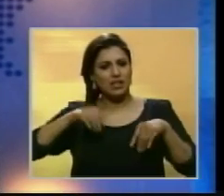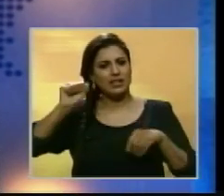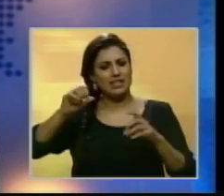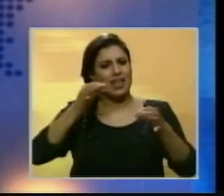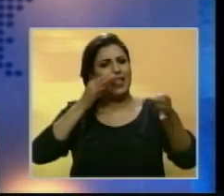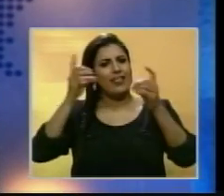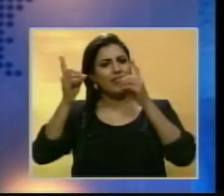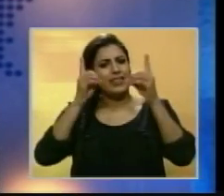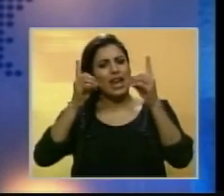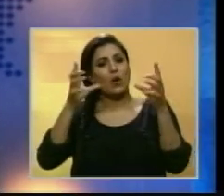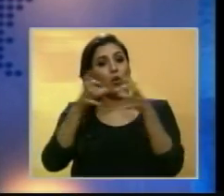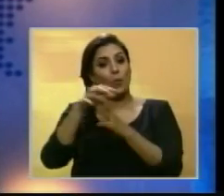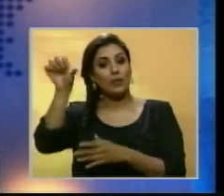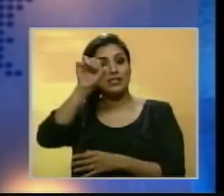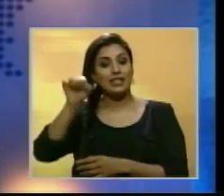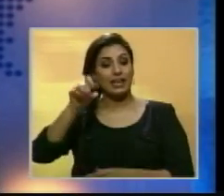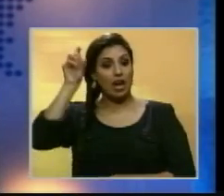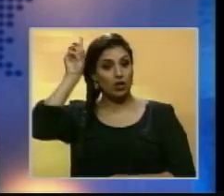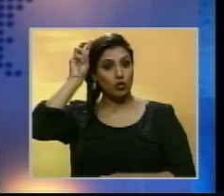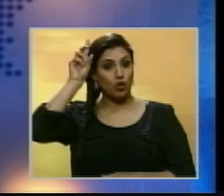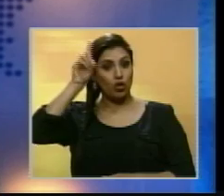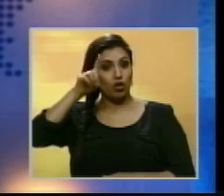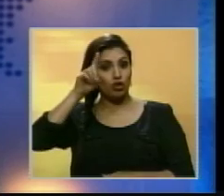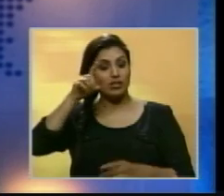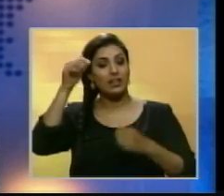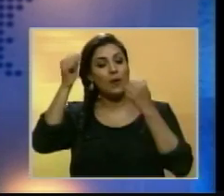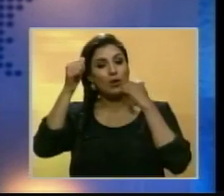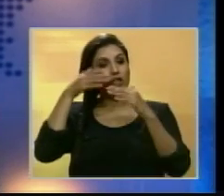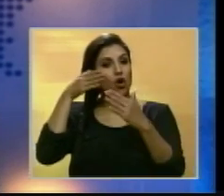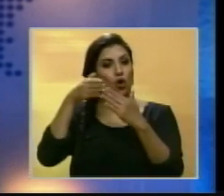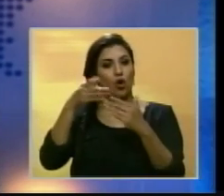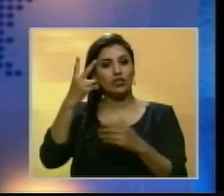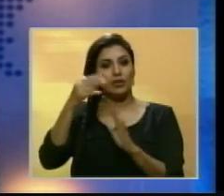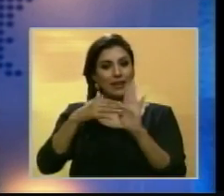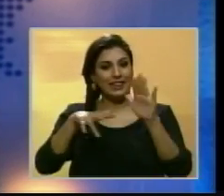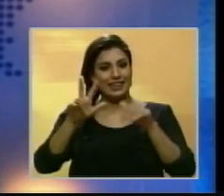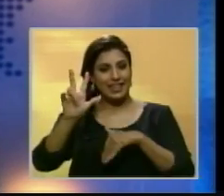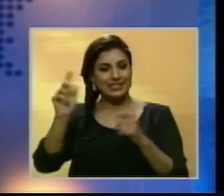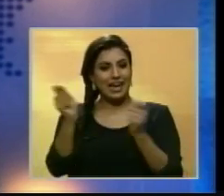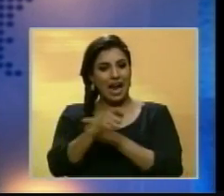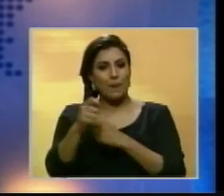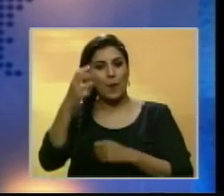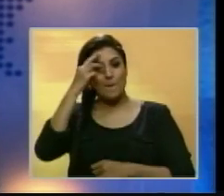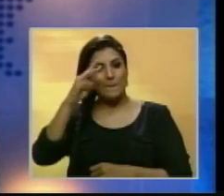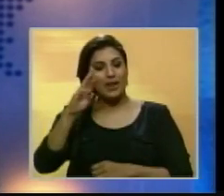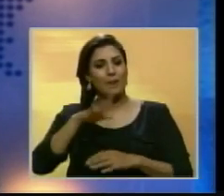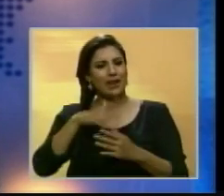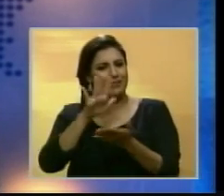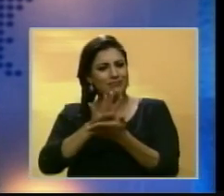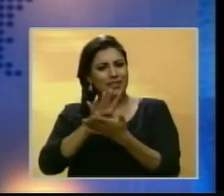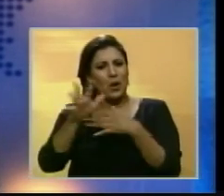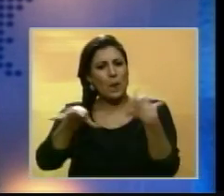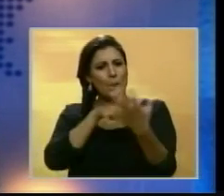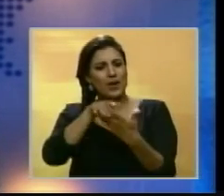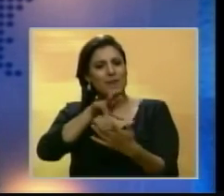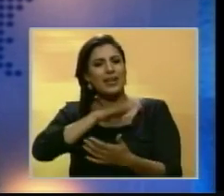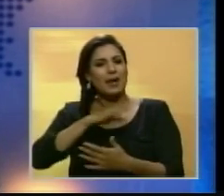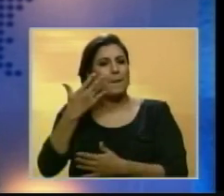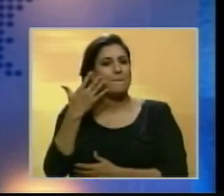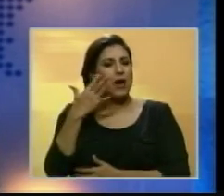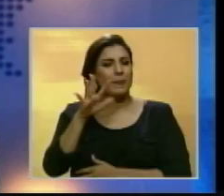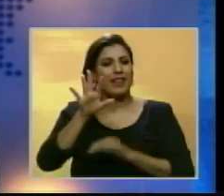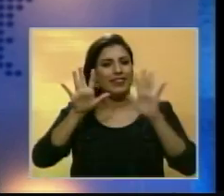un diálogo con el sindicato de docentes que protesta contra la reforma educativa de 2013. Esto con el fin de calmar las manifestaciones que dejaron al